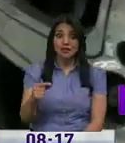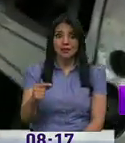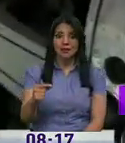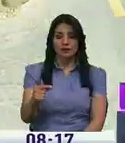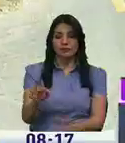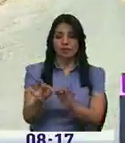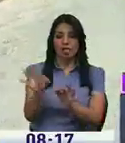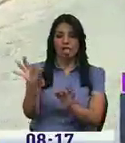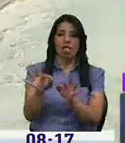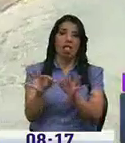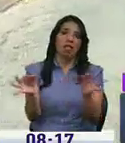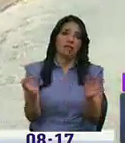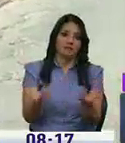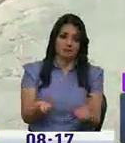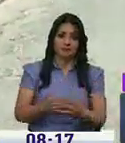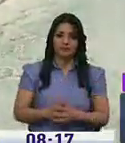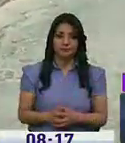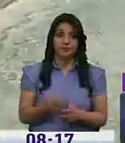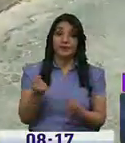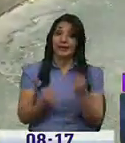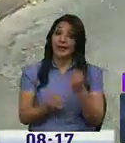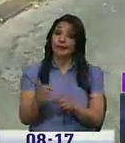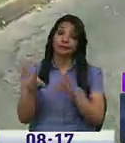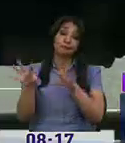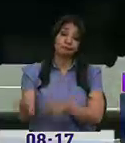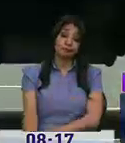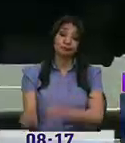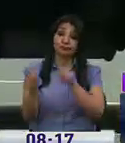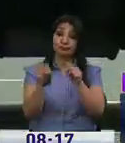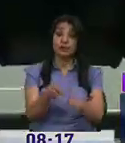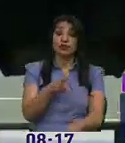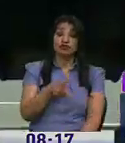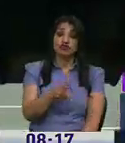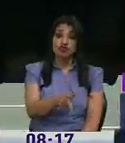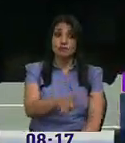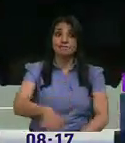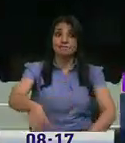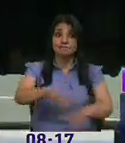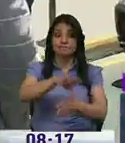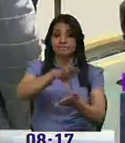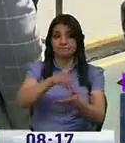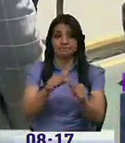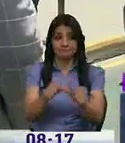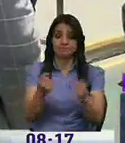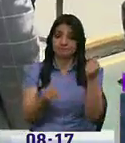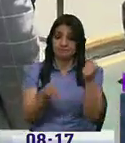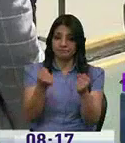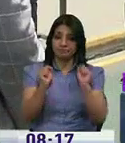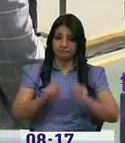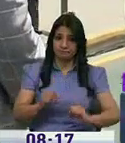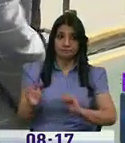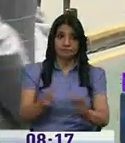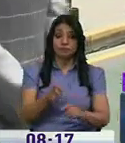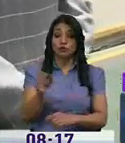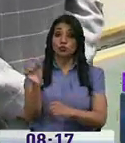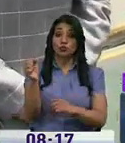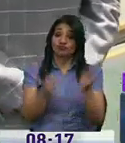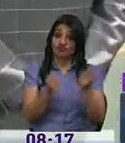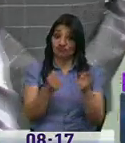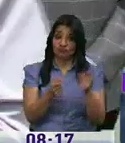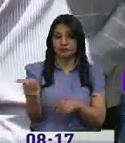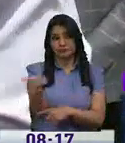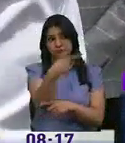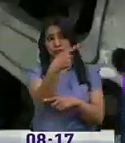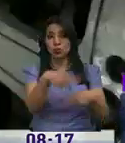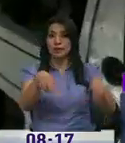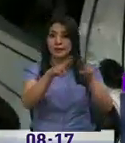los alambres. En particular, este auto fue subido hacia la grúa y llevado a los patios de retención vehicular, mientras que su conductor fue direccionado a la unidad